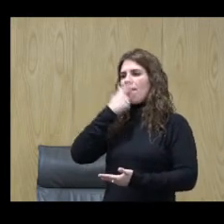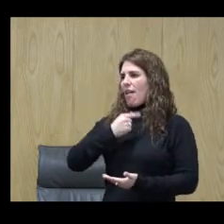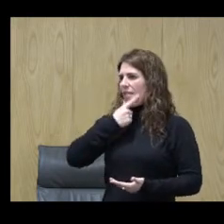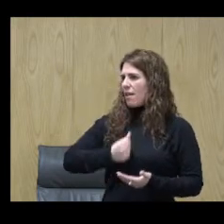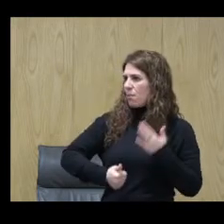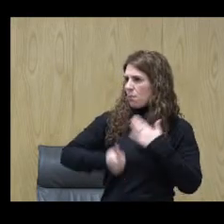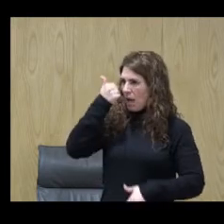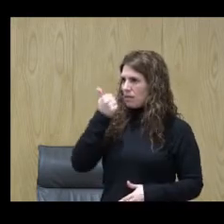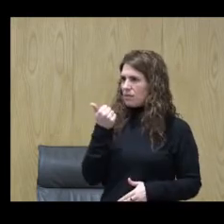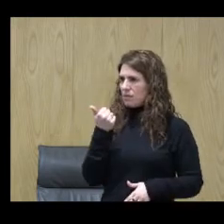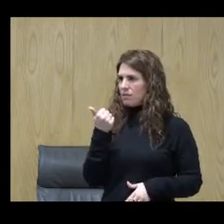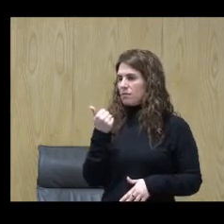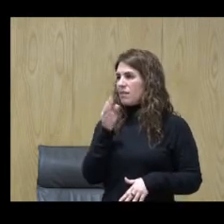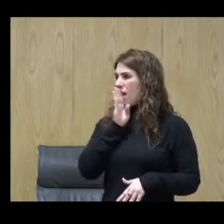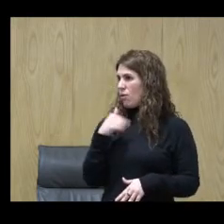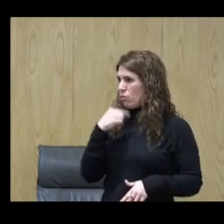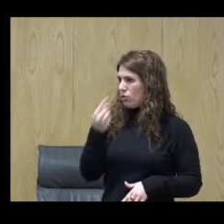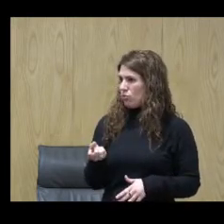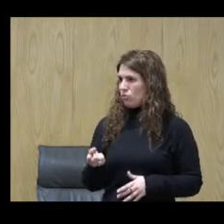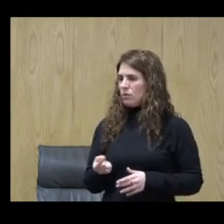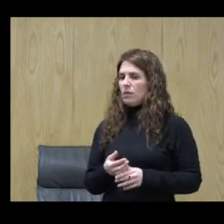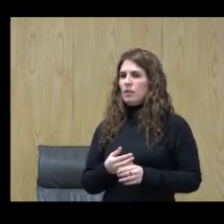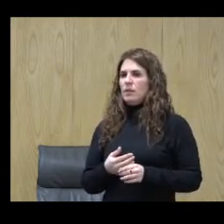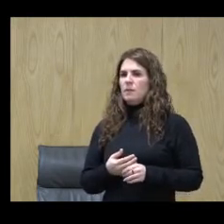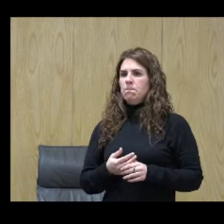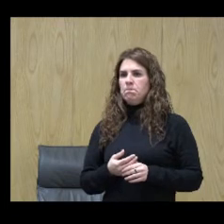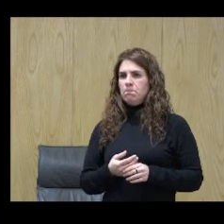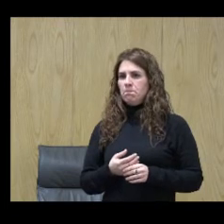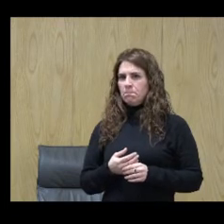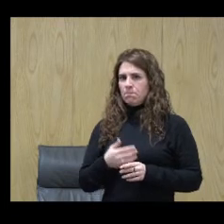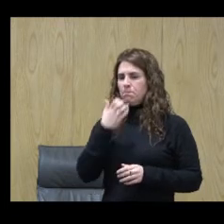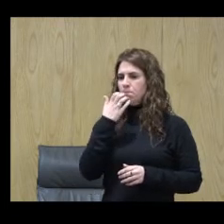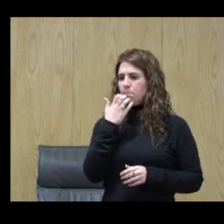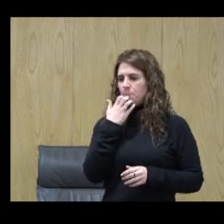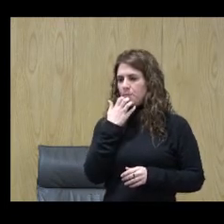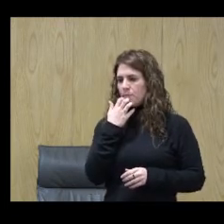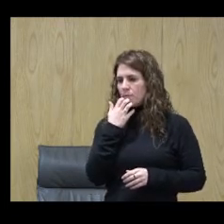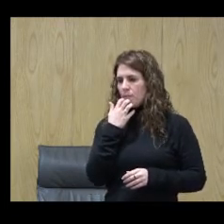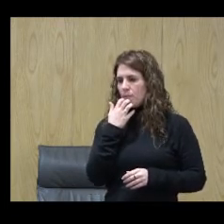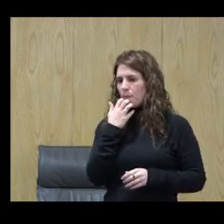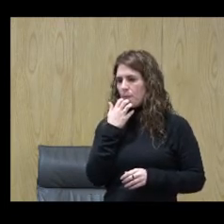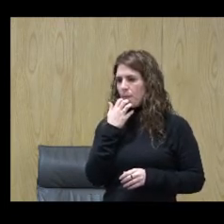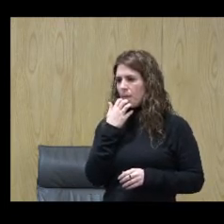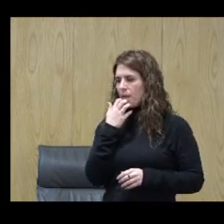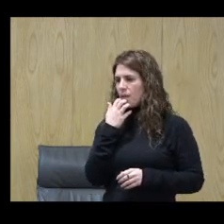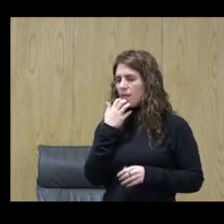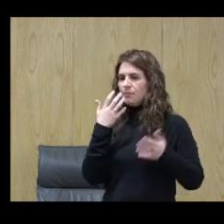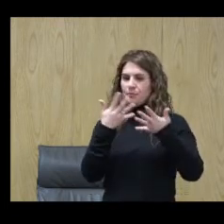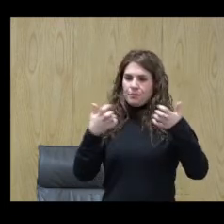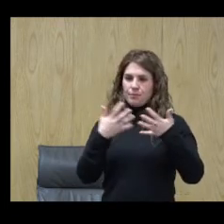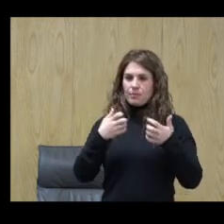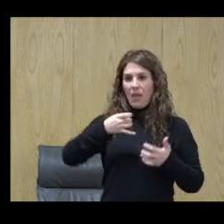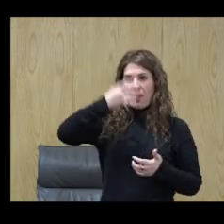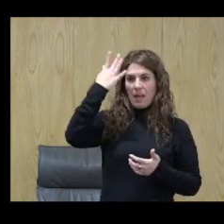también decíamos, ¿no?, que era un mecanismo motivador. También, por ejemplo, la forma en que se pueden organizar las ideas de los textos en una